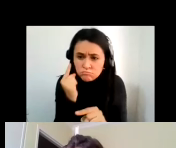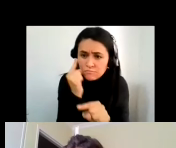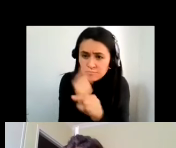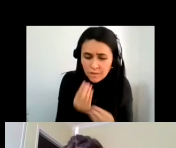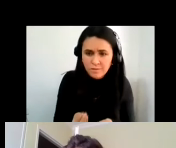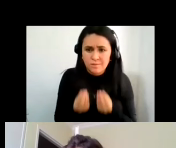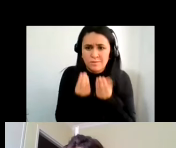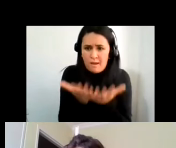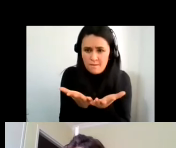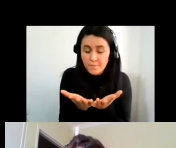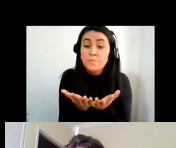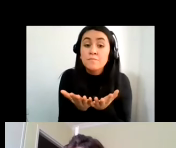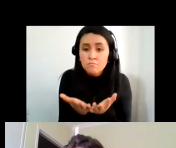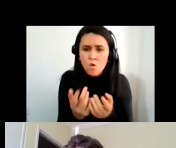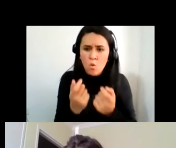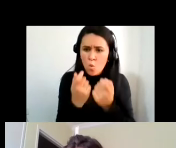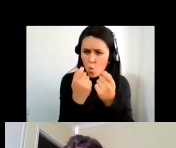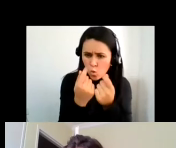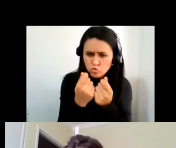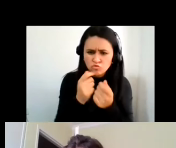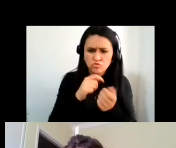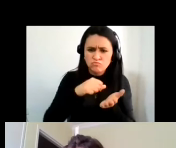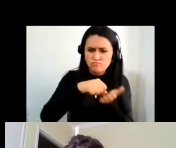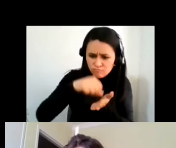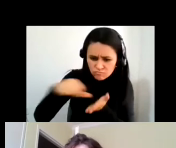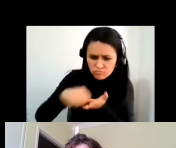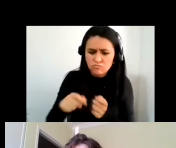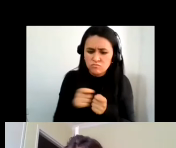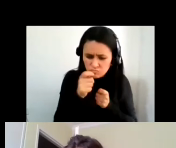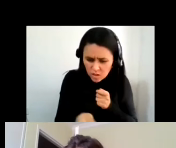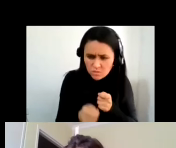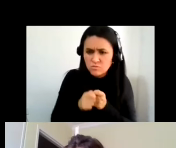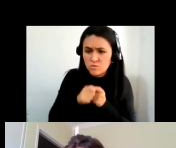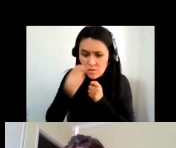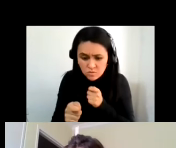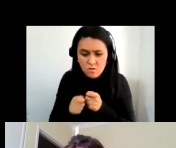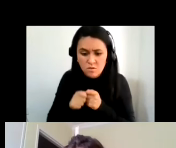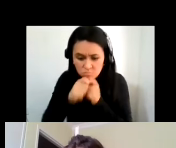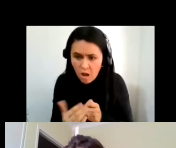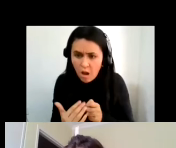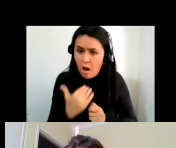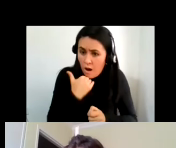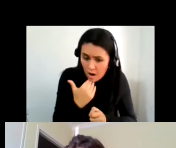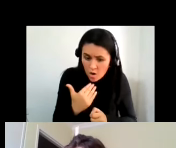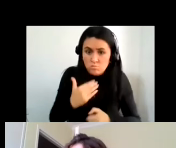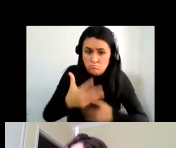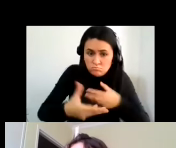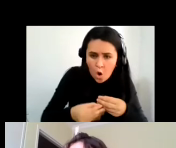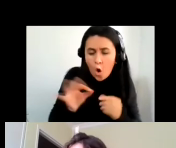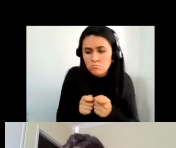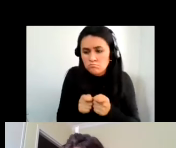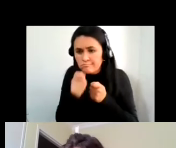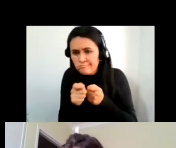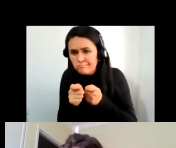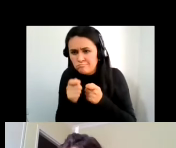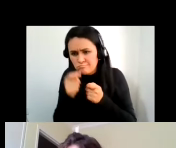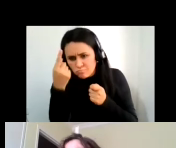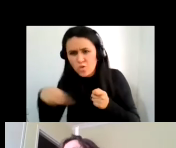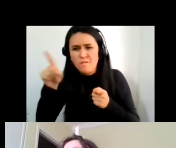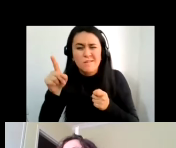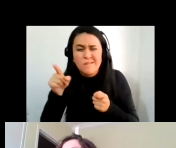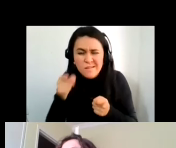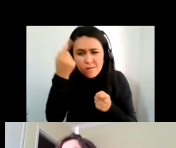primas y costos directos, se incluyen deducibles y en términos de costos indirectos, por ejemplo, lo referente al